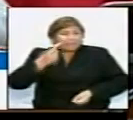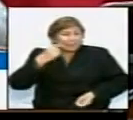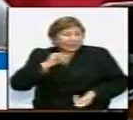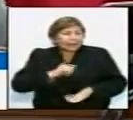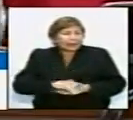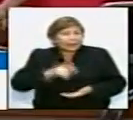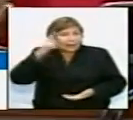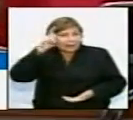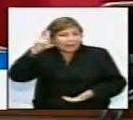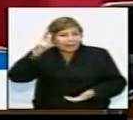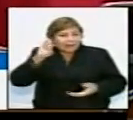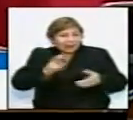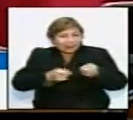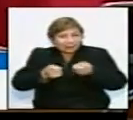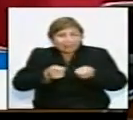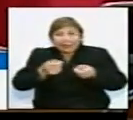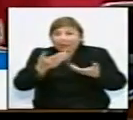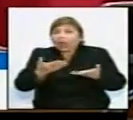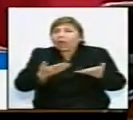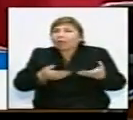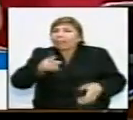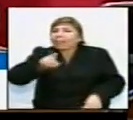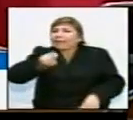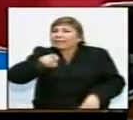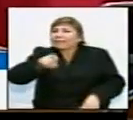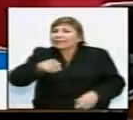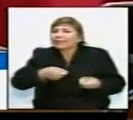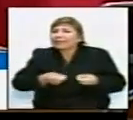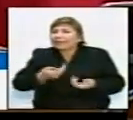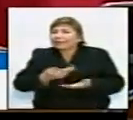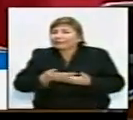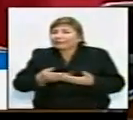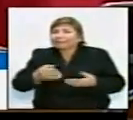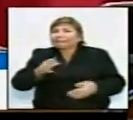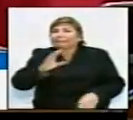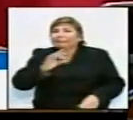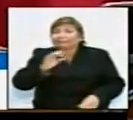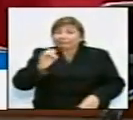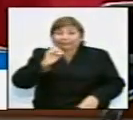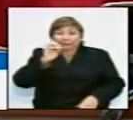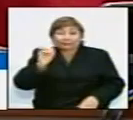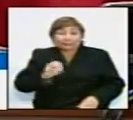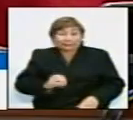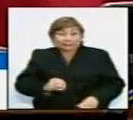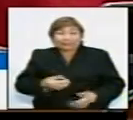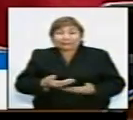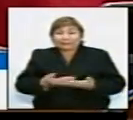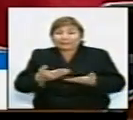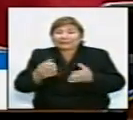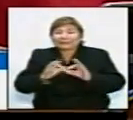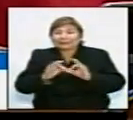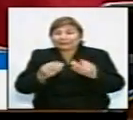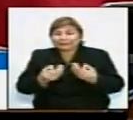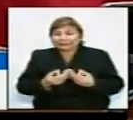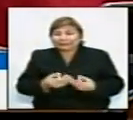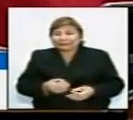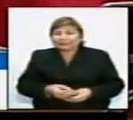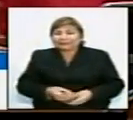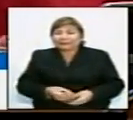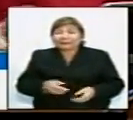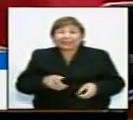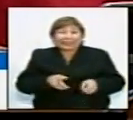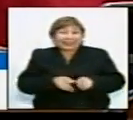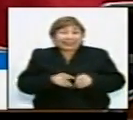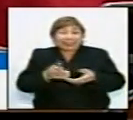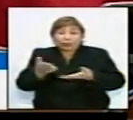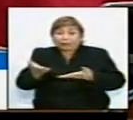una forma articulada a las necesidades del 97% de los productores de la agricultura familiar y que